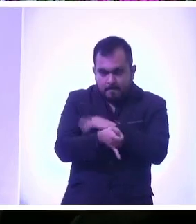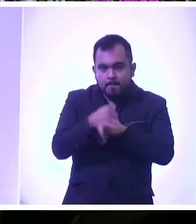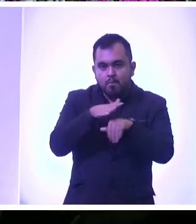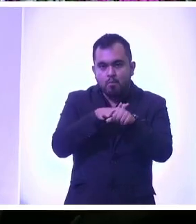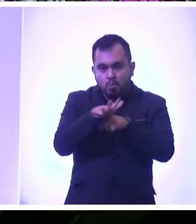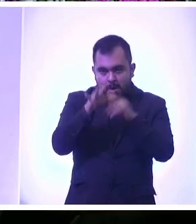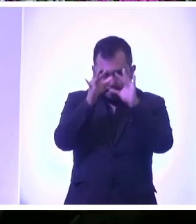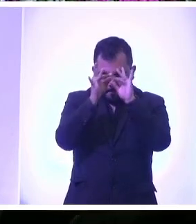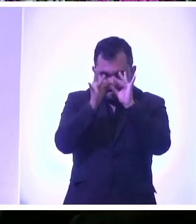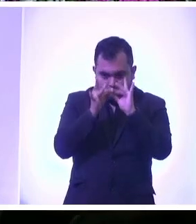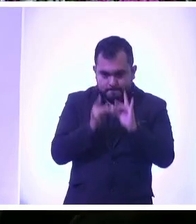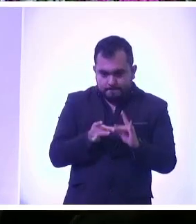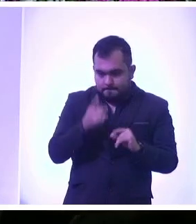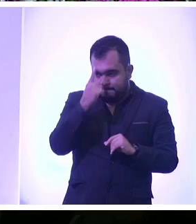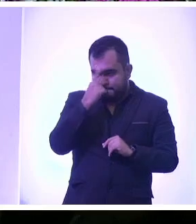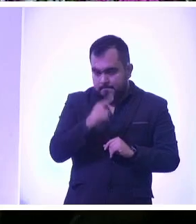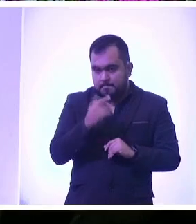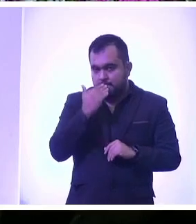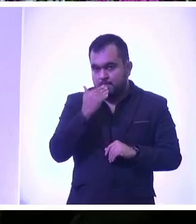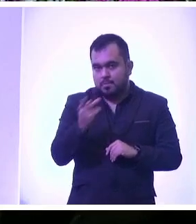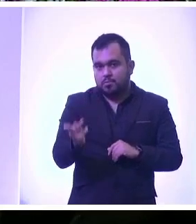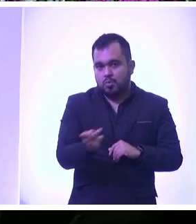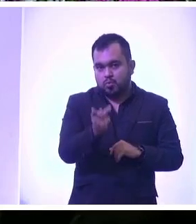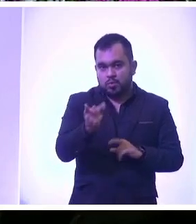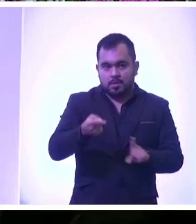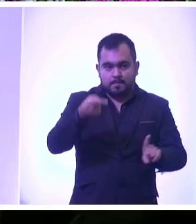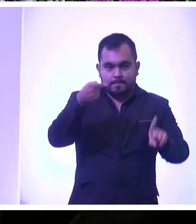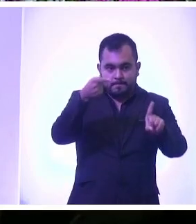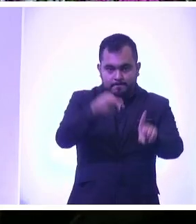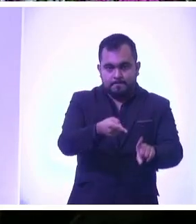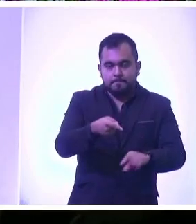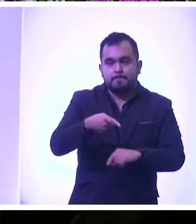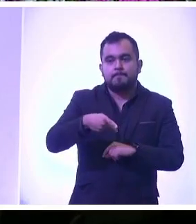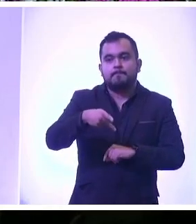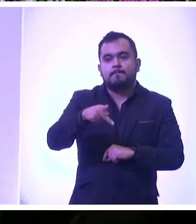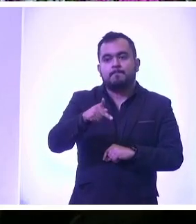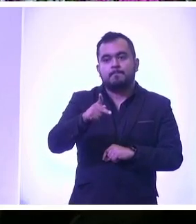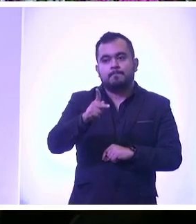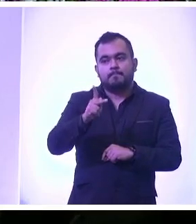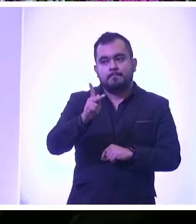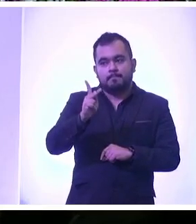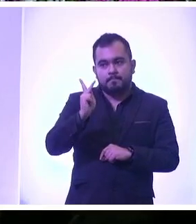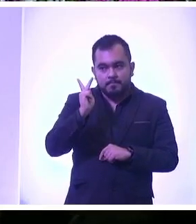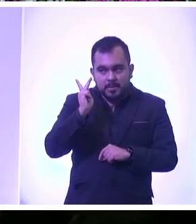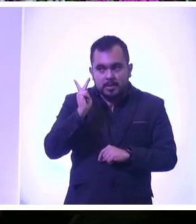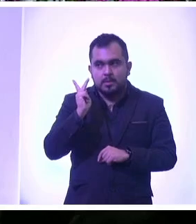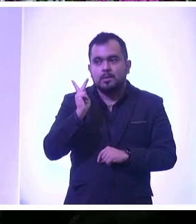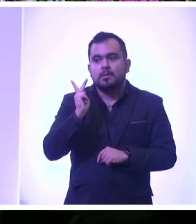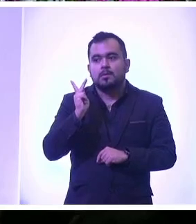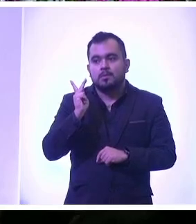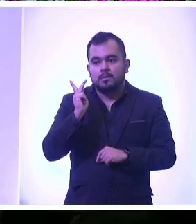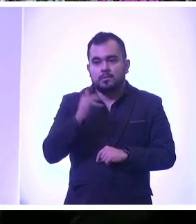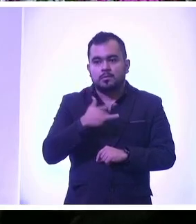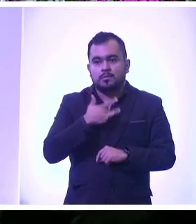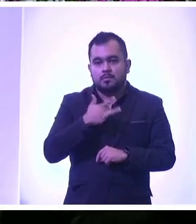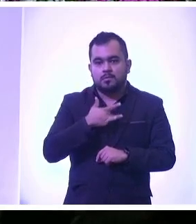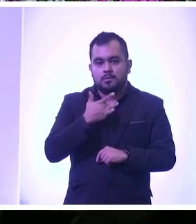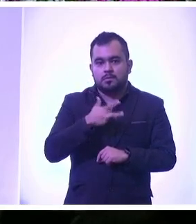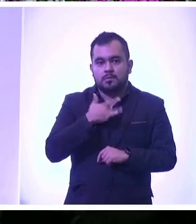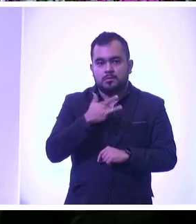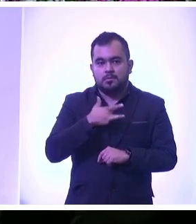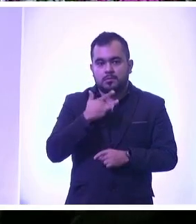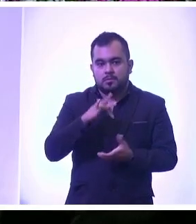pormenores para poder dar una pregunta muy precisa pero eh justamente agradecemos el